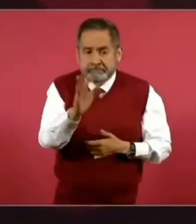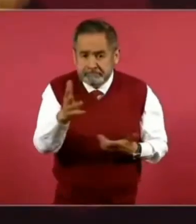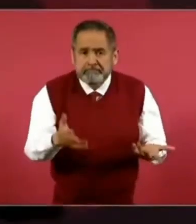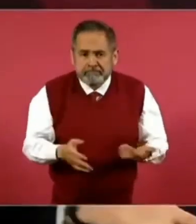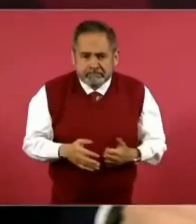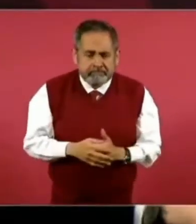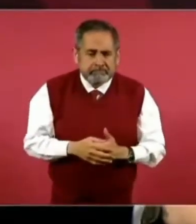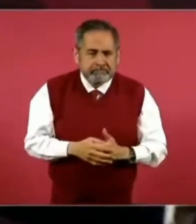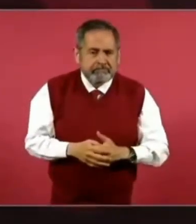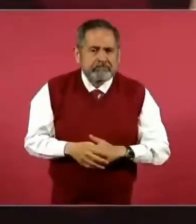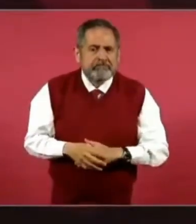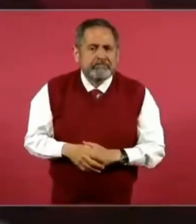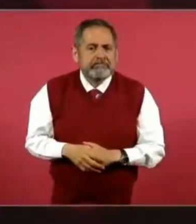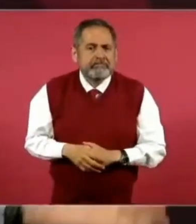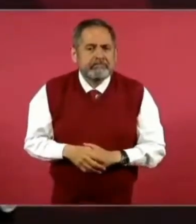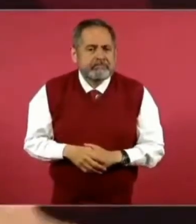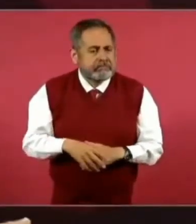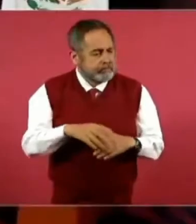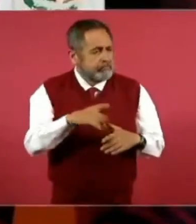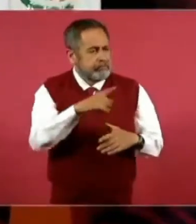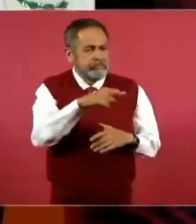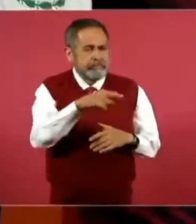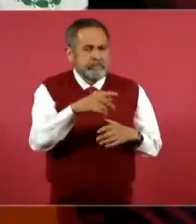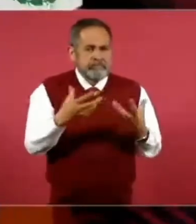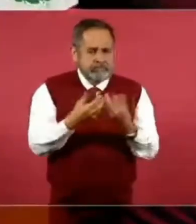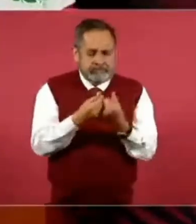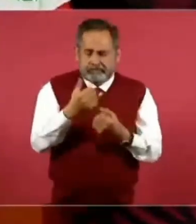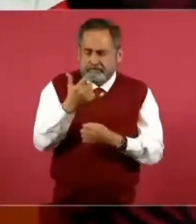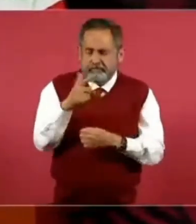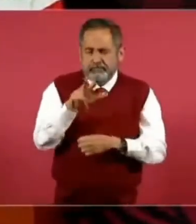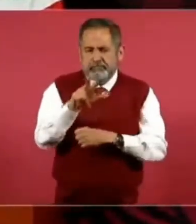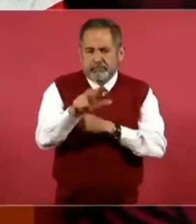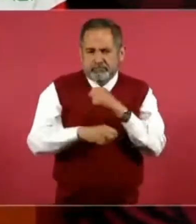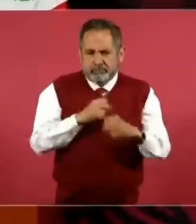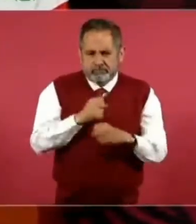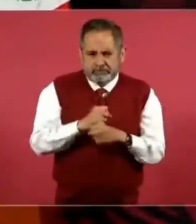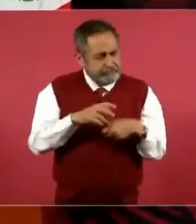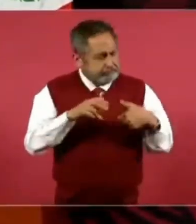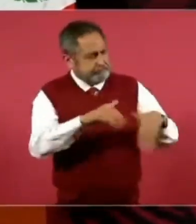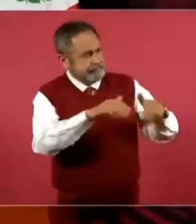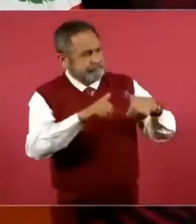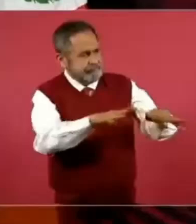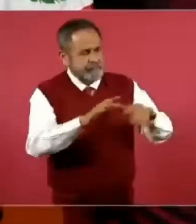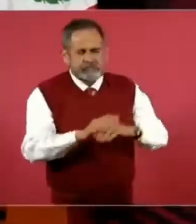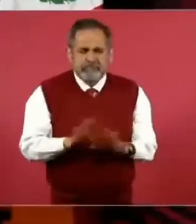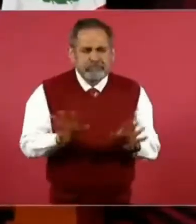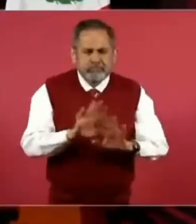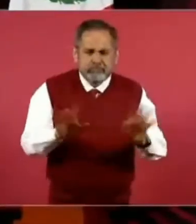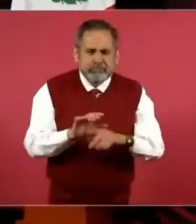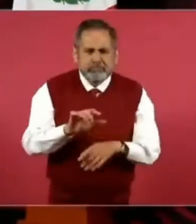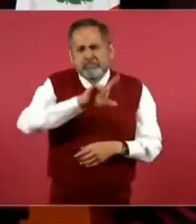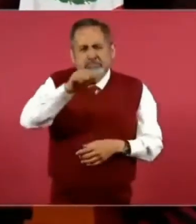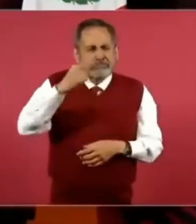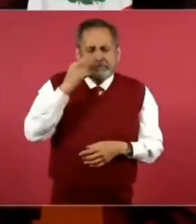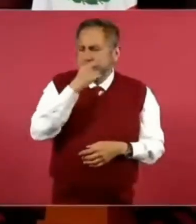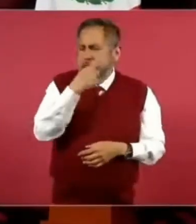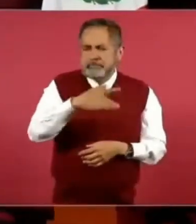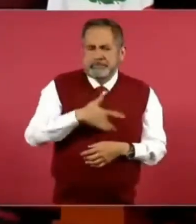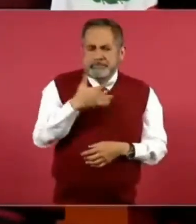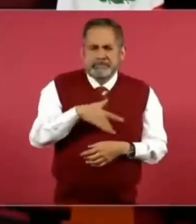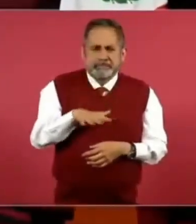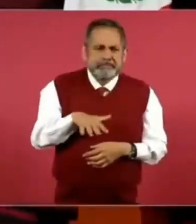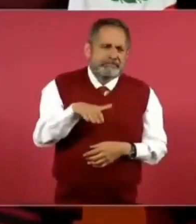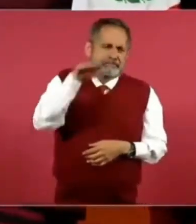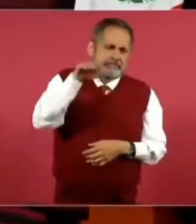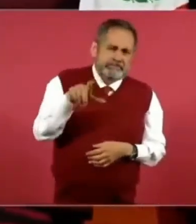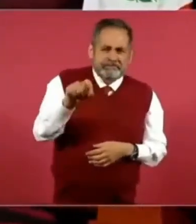¿Por qué en vez de que se vayan a los 18, que puedan irse a los